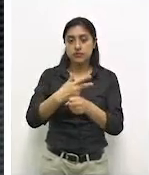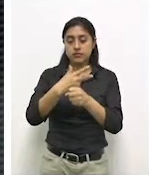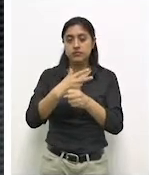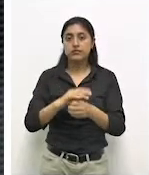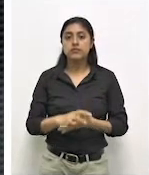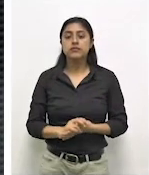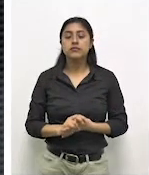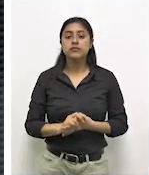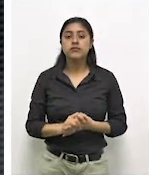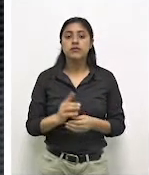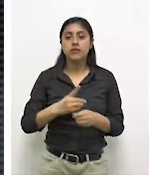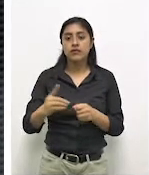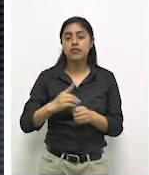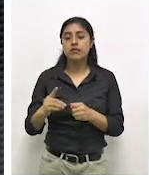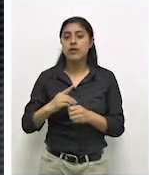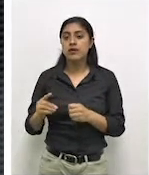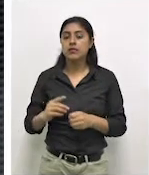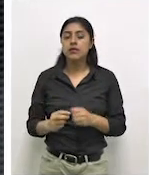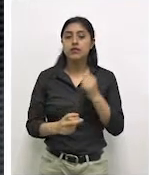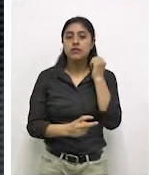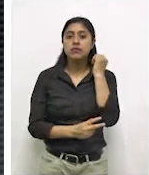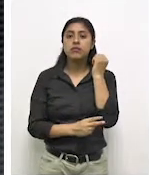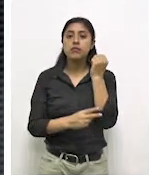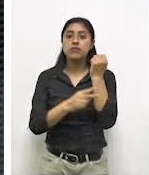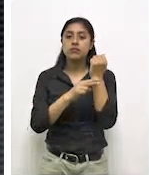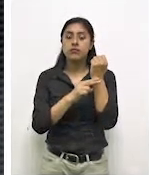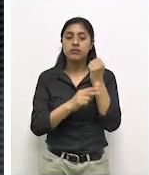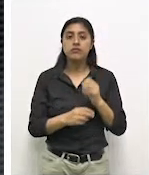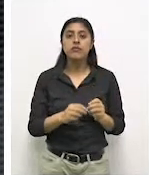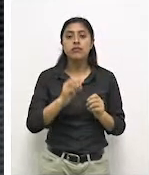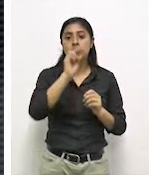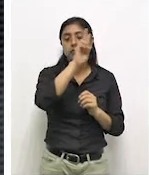Departamento de Guatemala. Luego sigue Huehuetenango con un total de